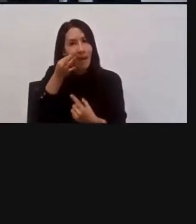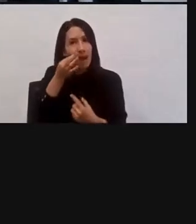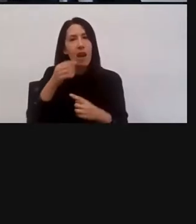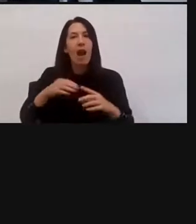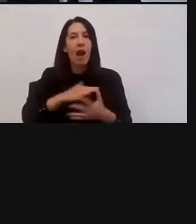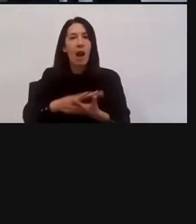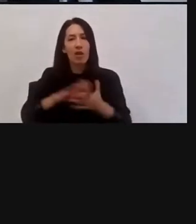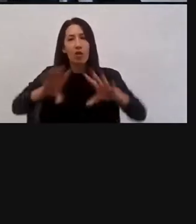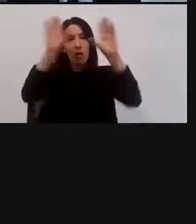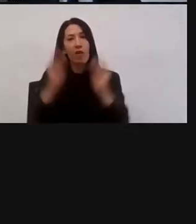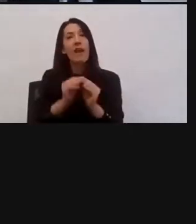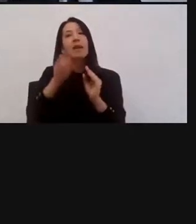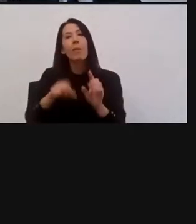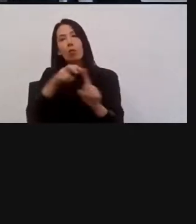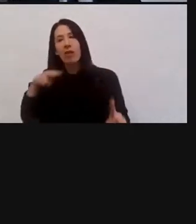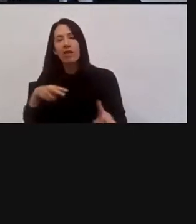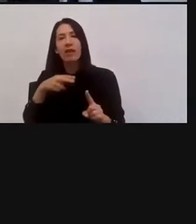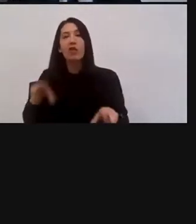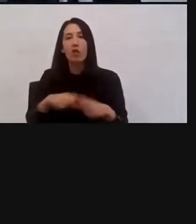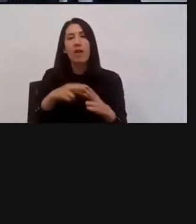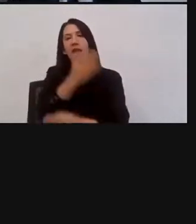perspectiva social y desde la discapacidad.